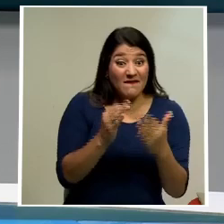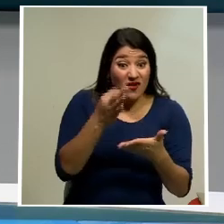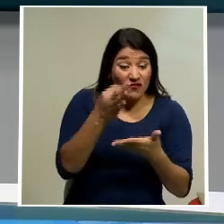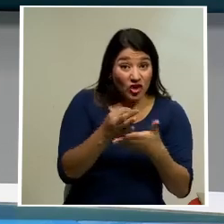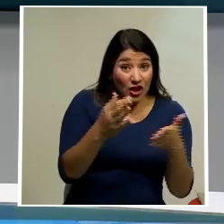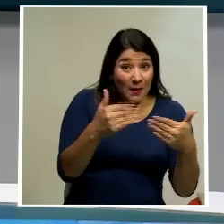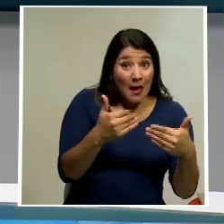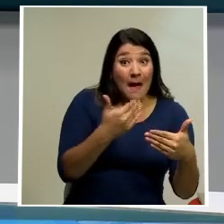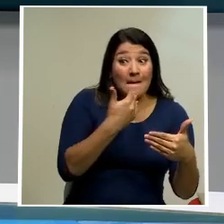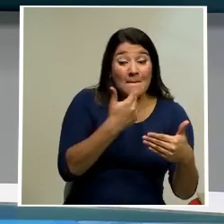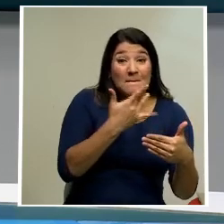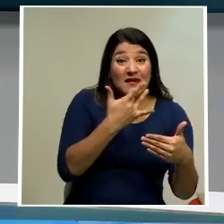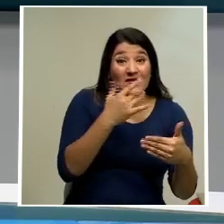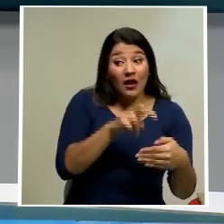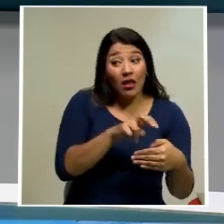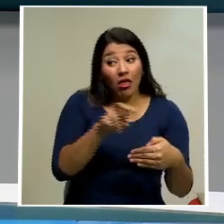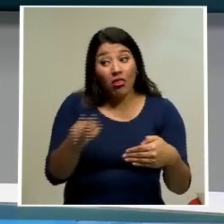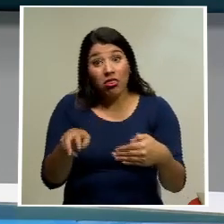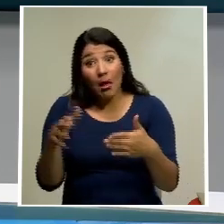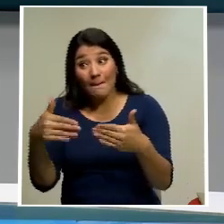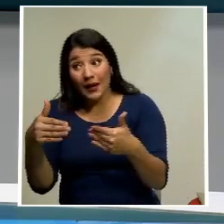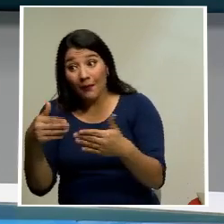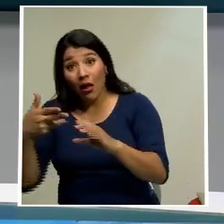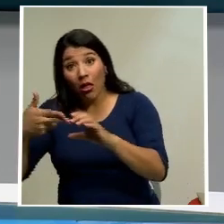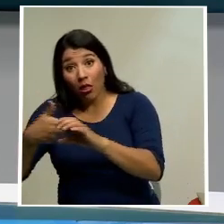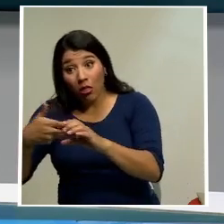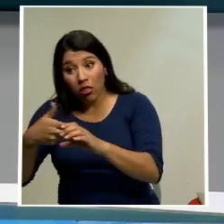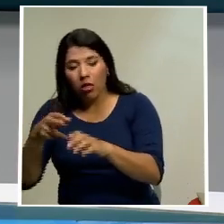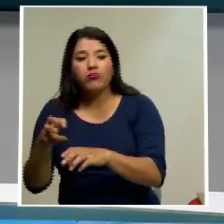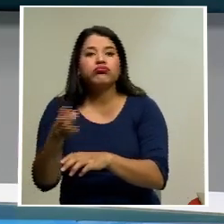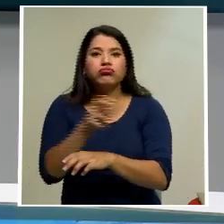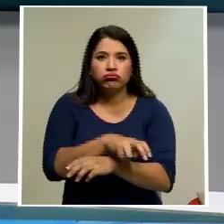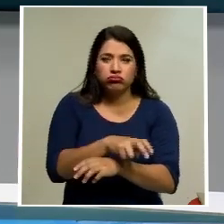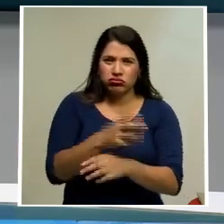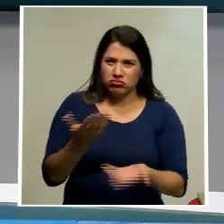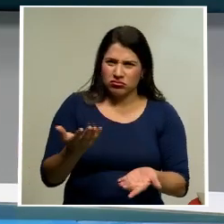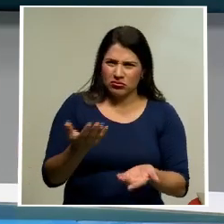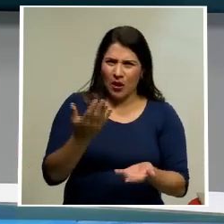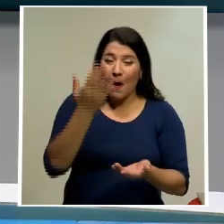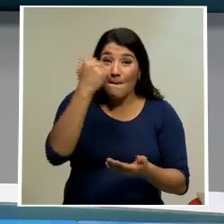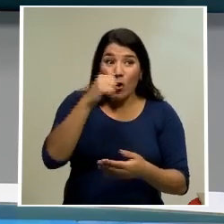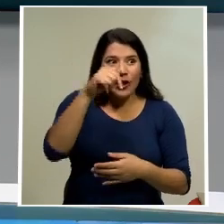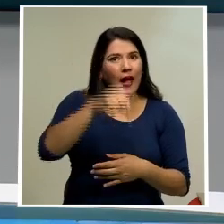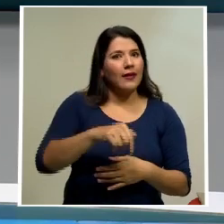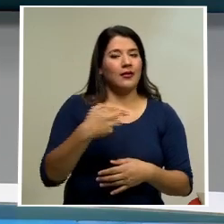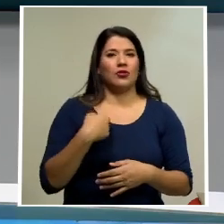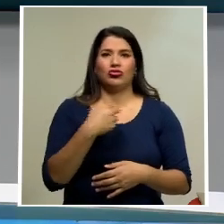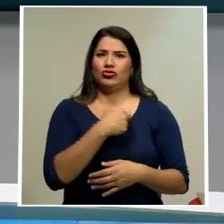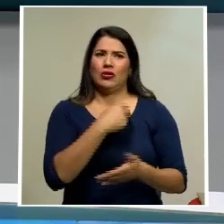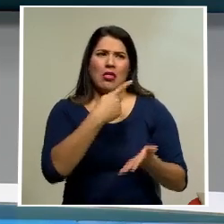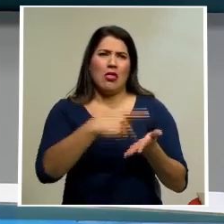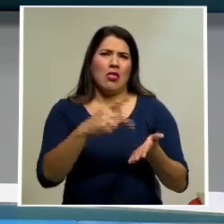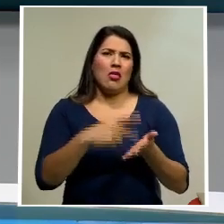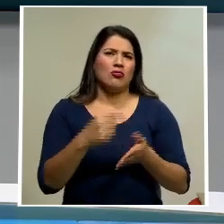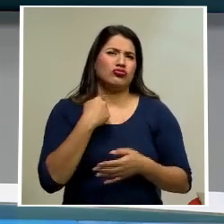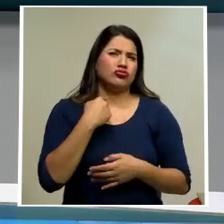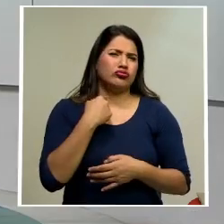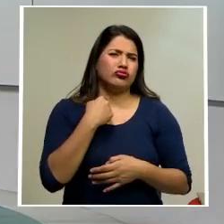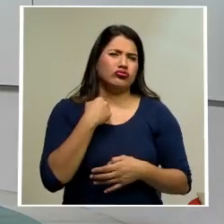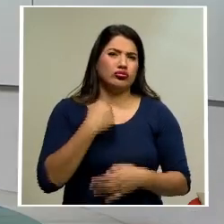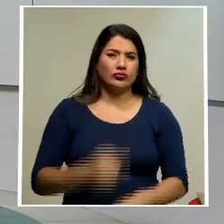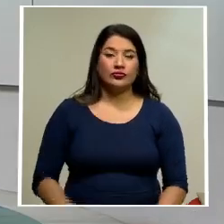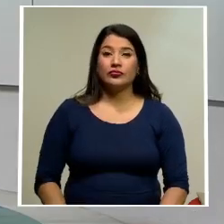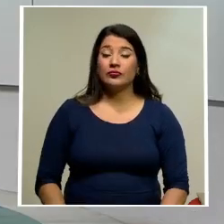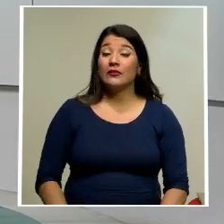ahorrarse un dinero, y nosotros por este lado pues pagando, como lo decimos popularmente, los caprichos de esos costos tan elevados, Ana Marta.